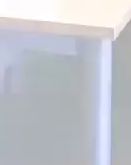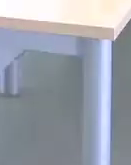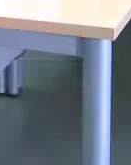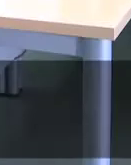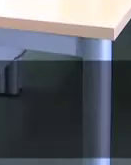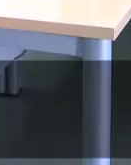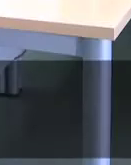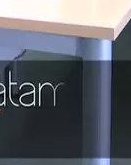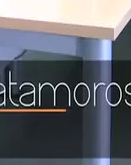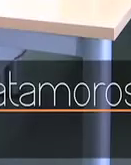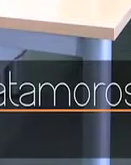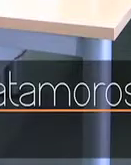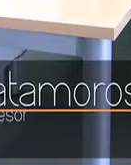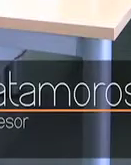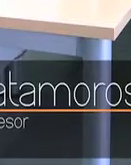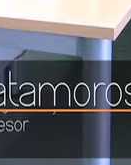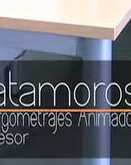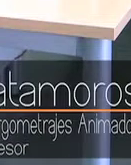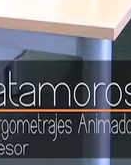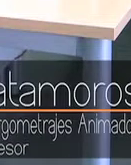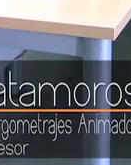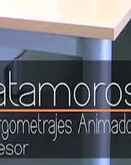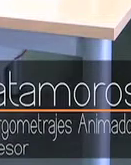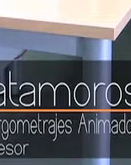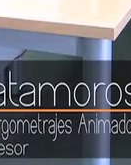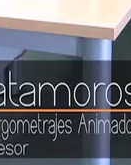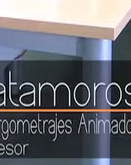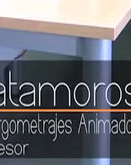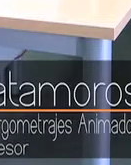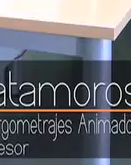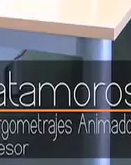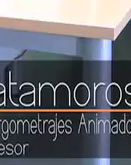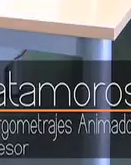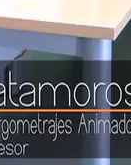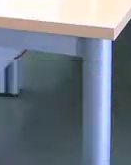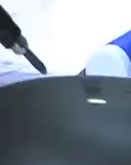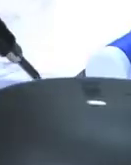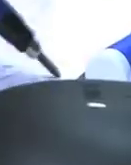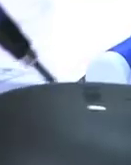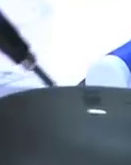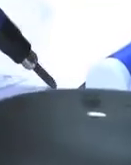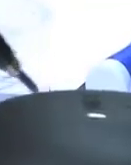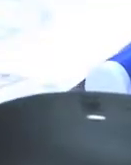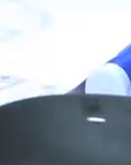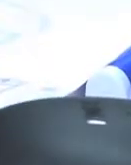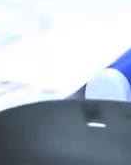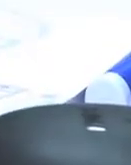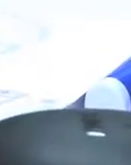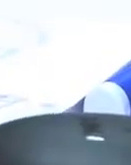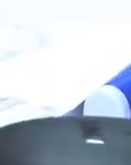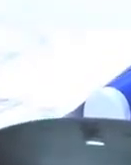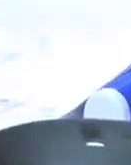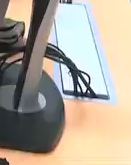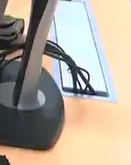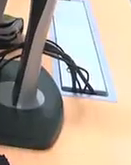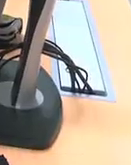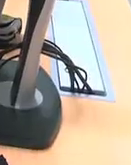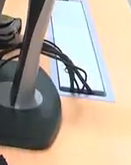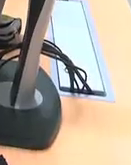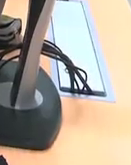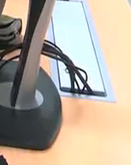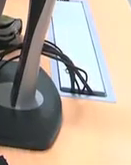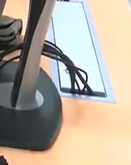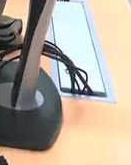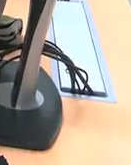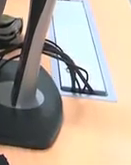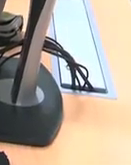El curso se basa en dibujar, 100% dibujo, cómo dibujar bien, cómo hacer buenas poses,